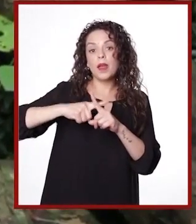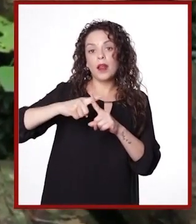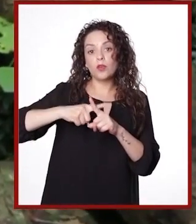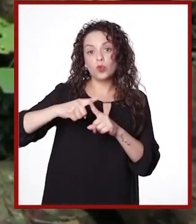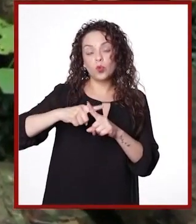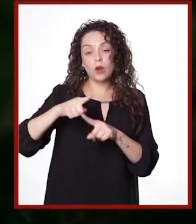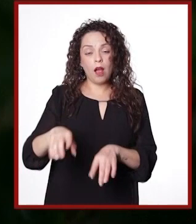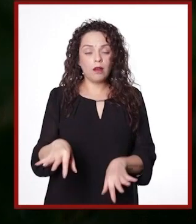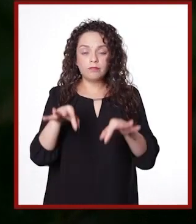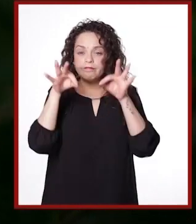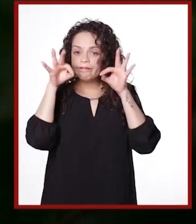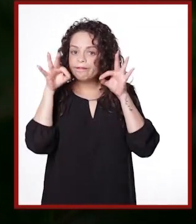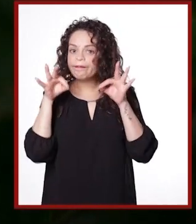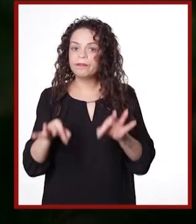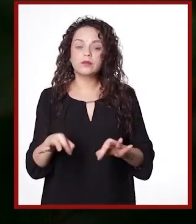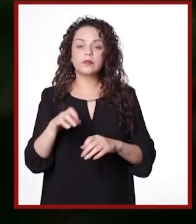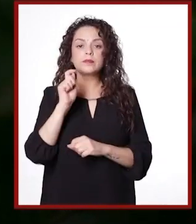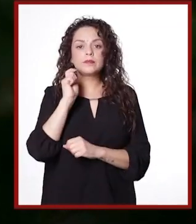son excelentes